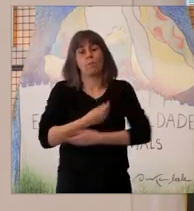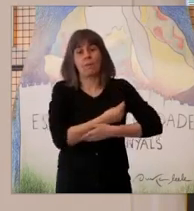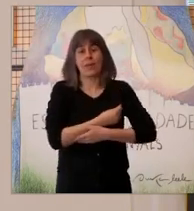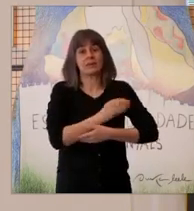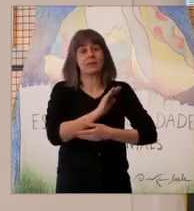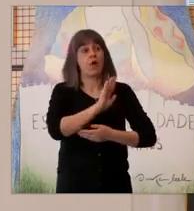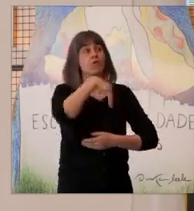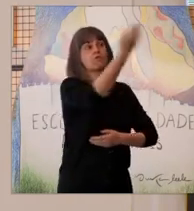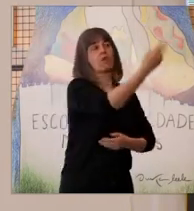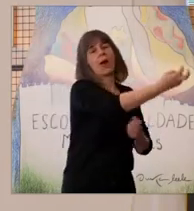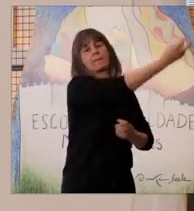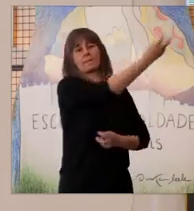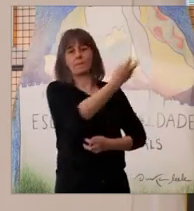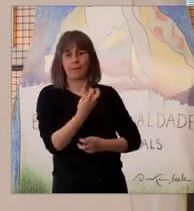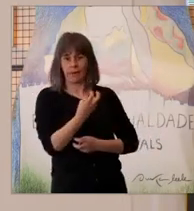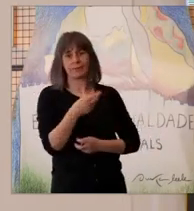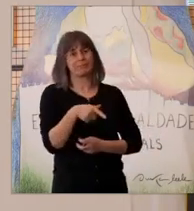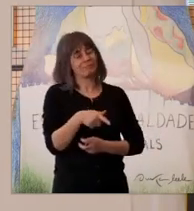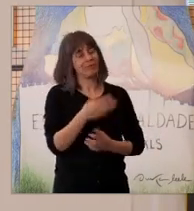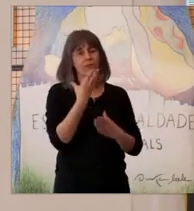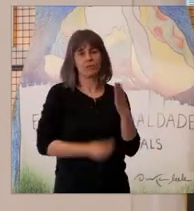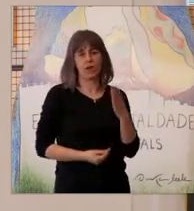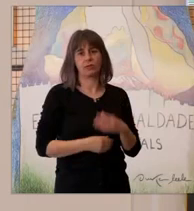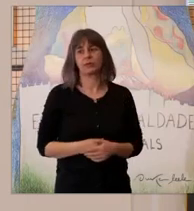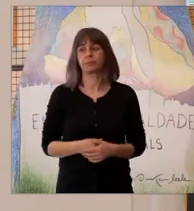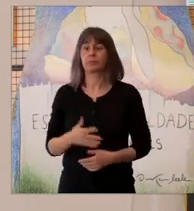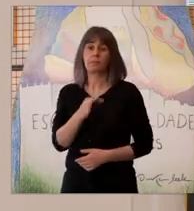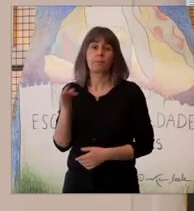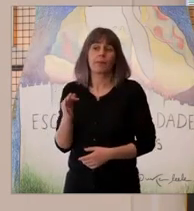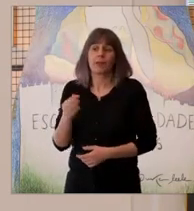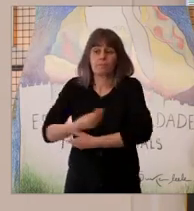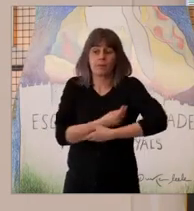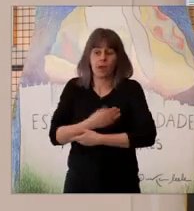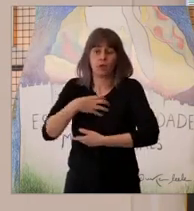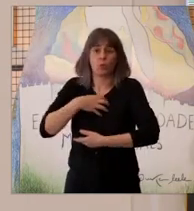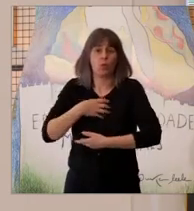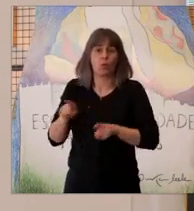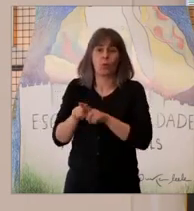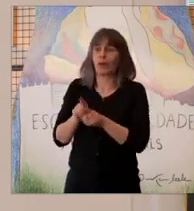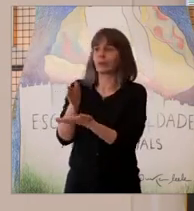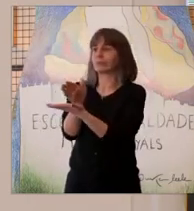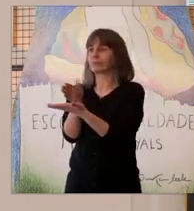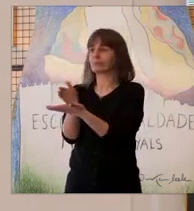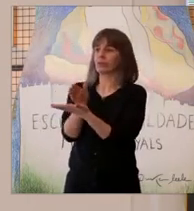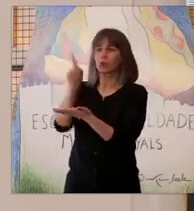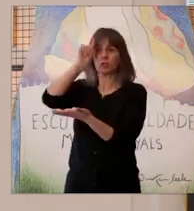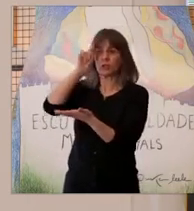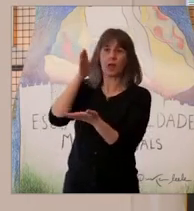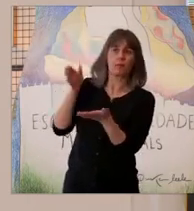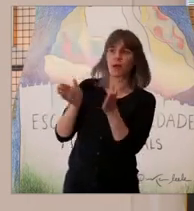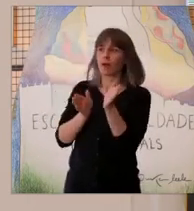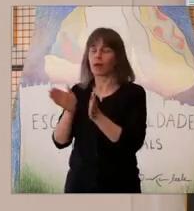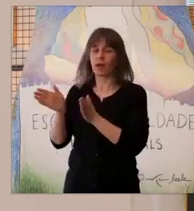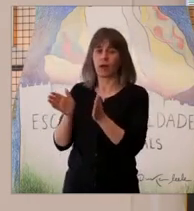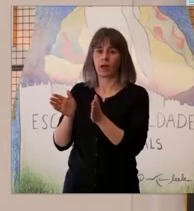que nadie quiere pelear porque no puedes no puedes dejar a los niños en un limbo Cómo lo haces pues te quedas viviendo allí